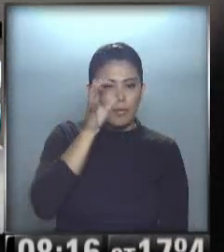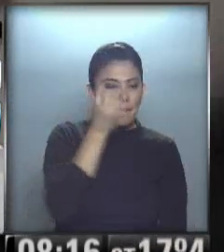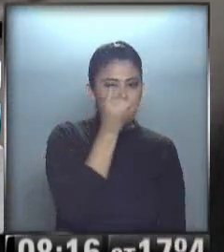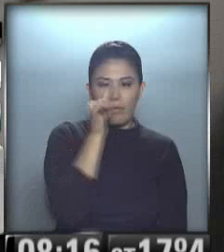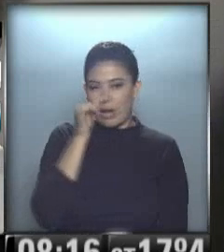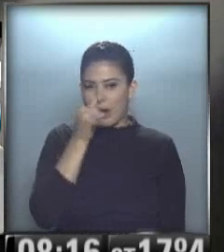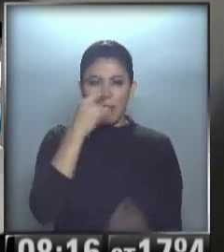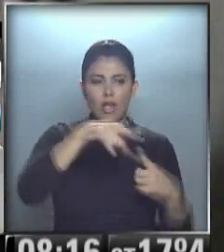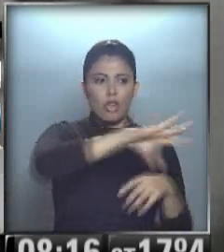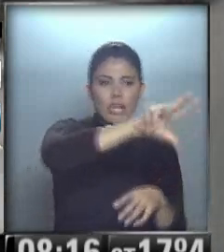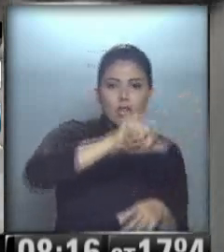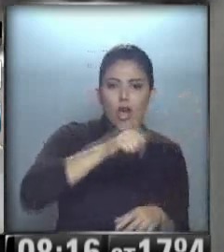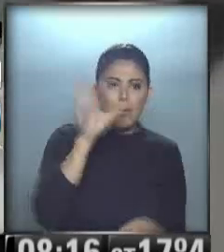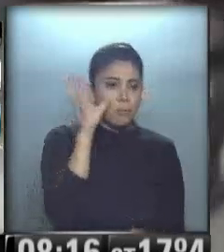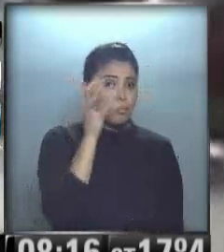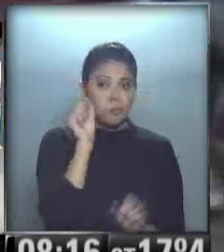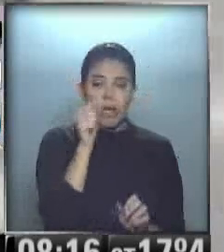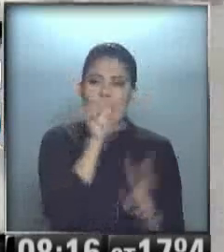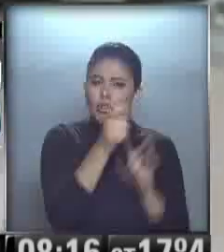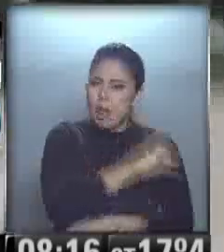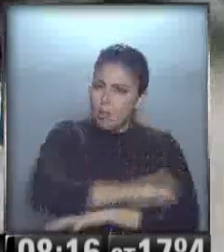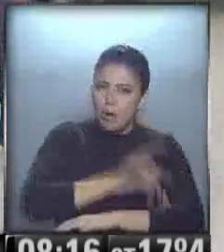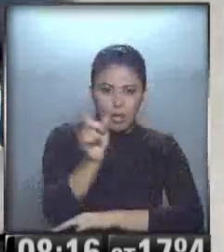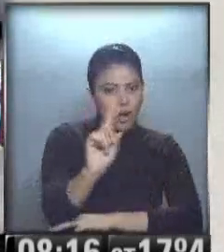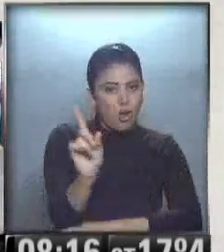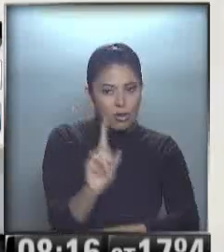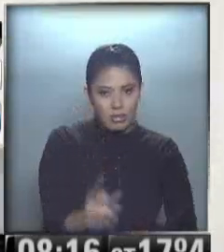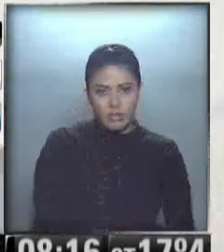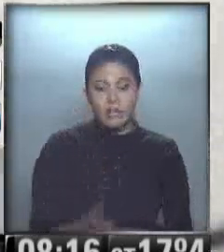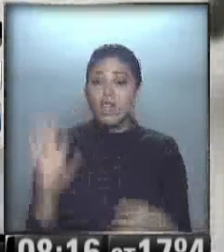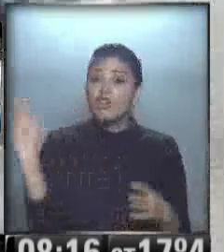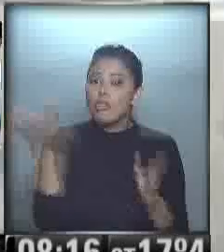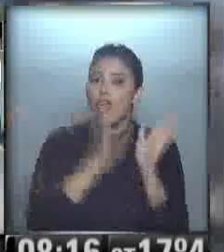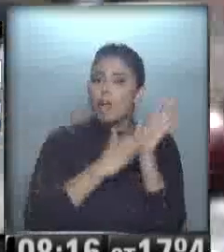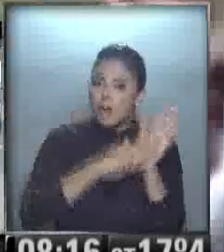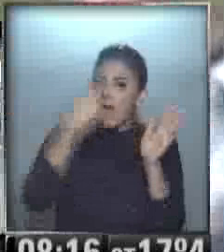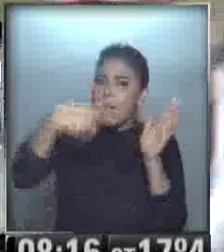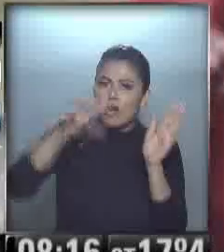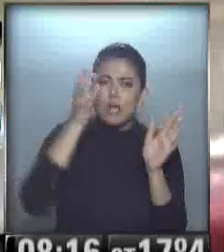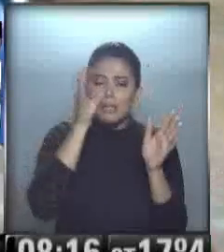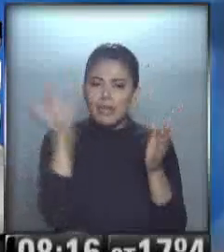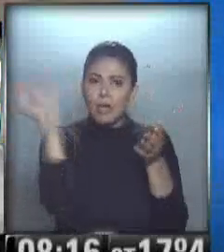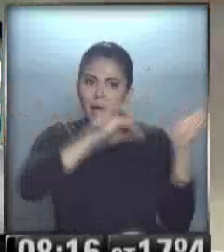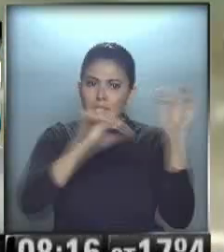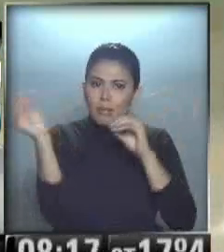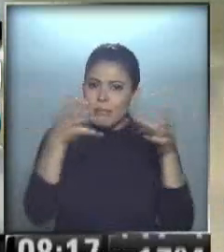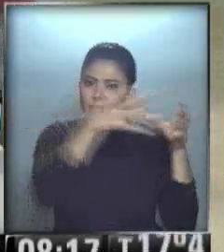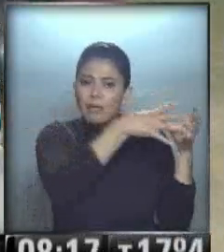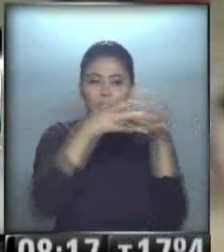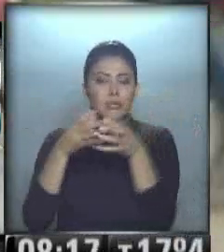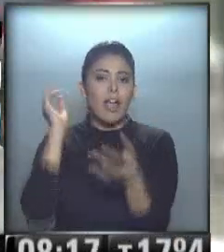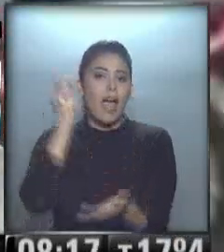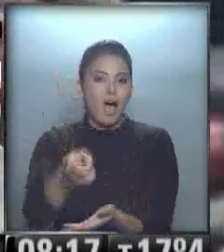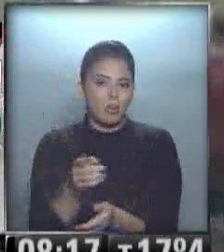sacando elementos, y no precisamente gente pobre, ¿no es cierto? Entonces, todos estos hechos son los que van a concretar las